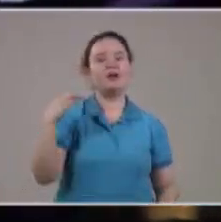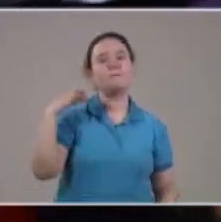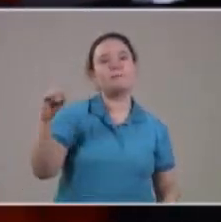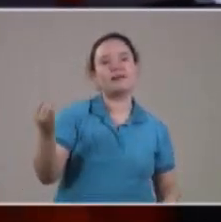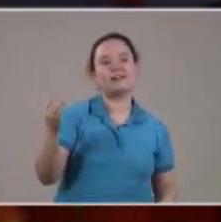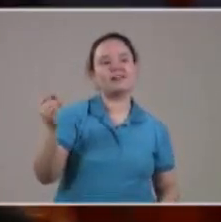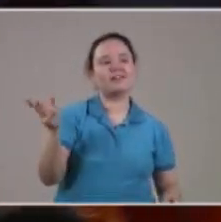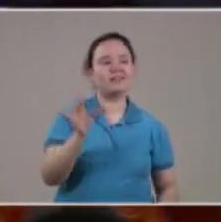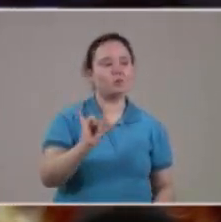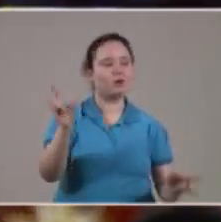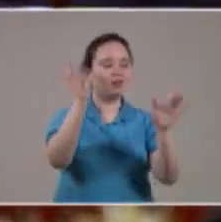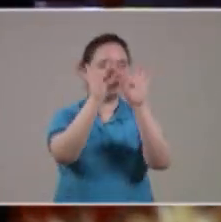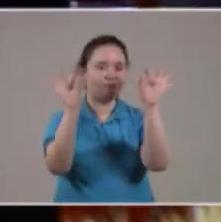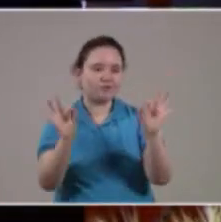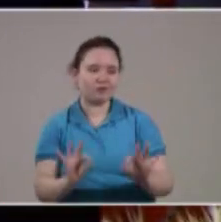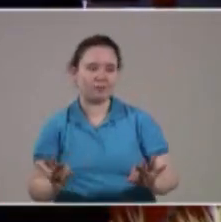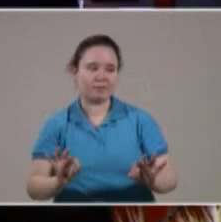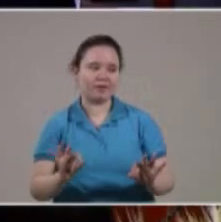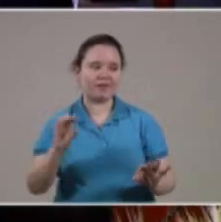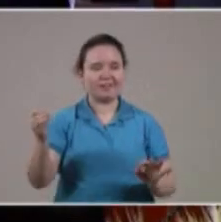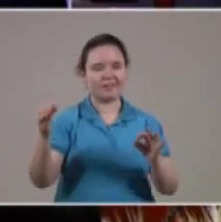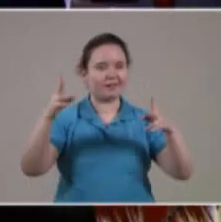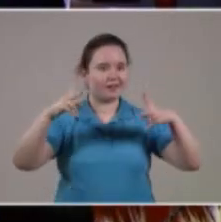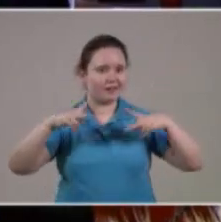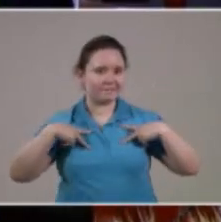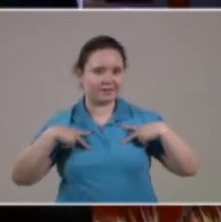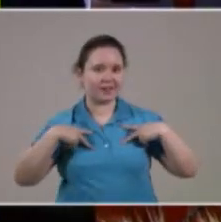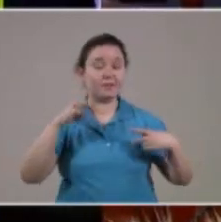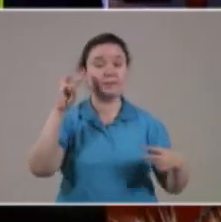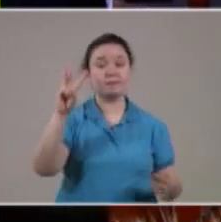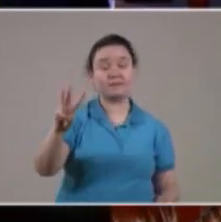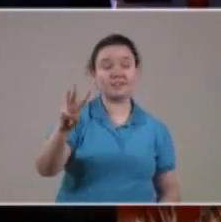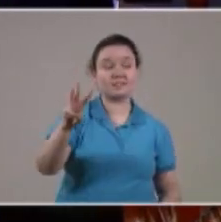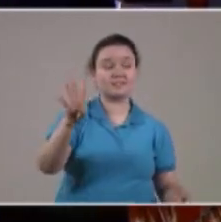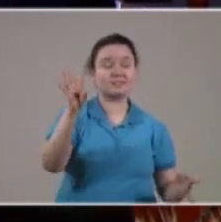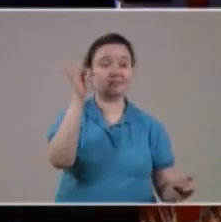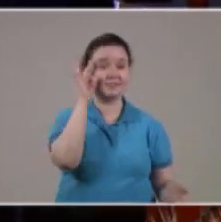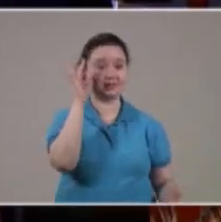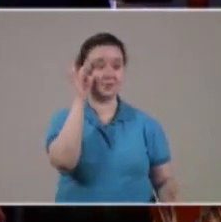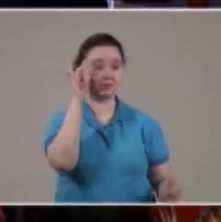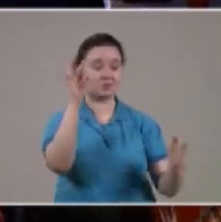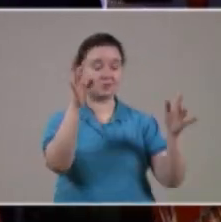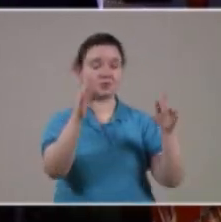para que de la misma manera como había tres testigos en el arca,